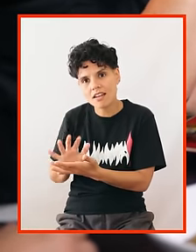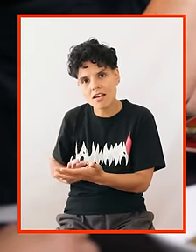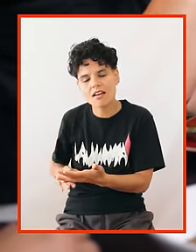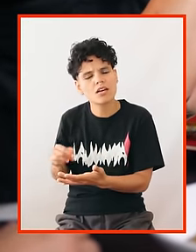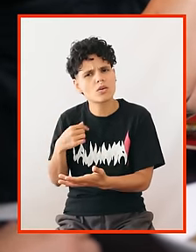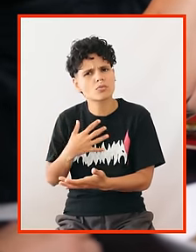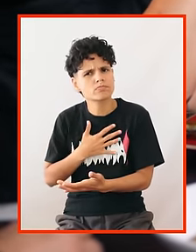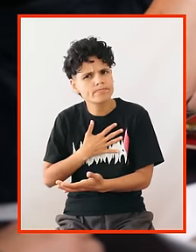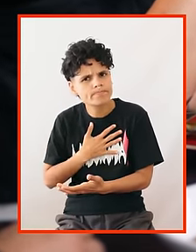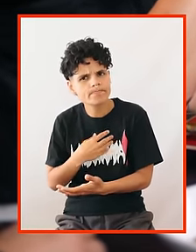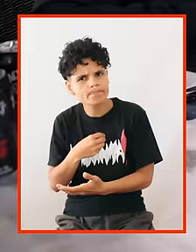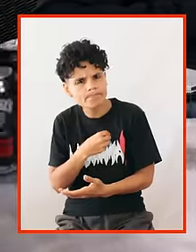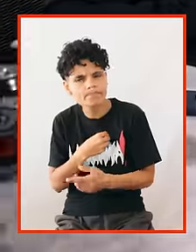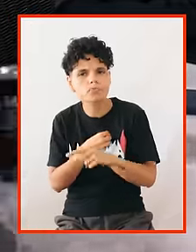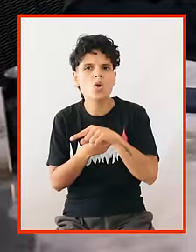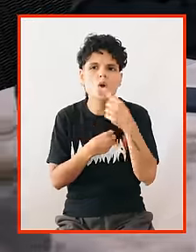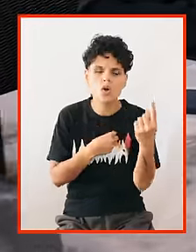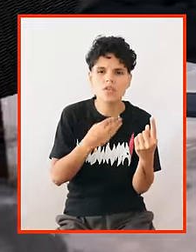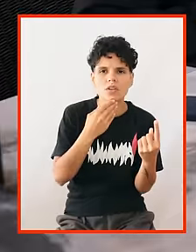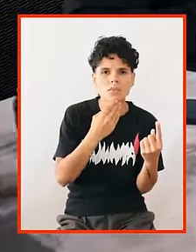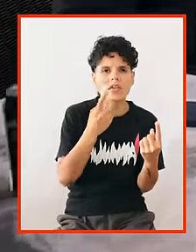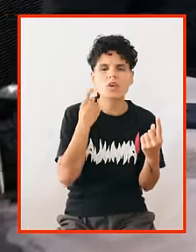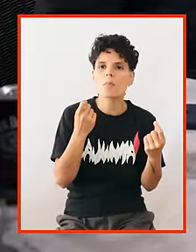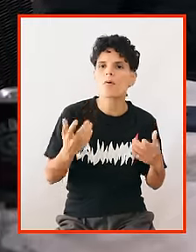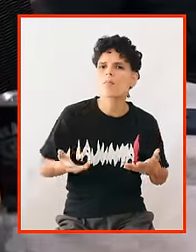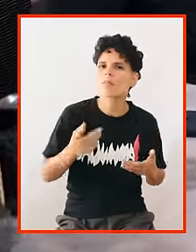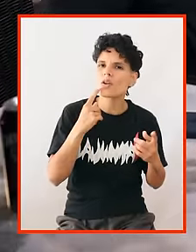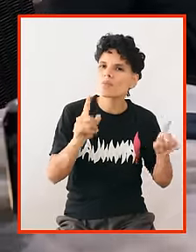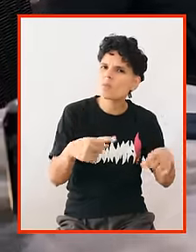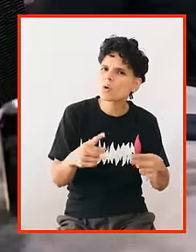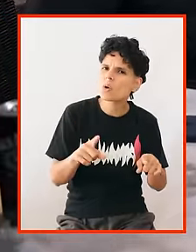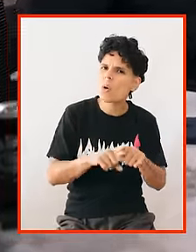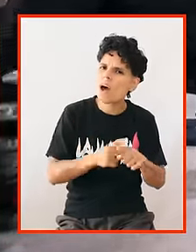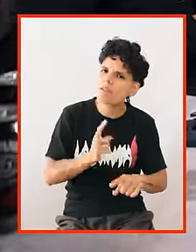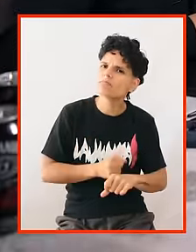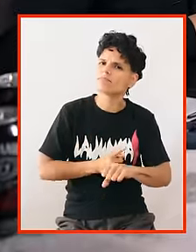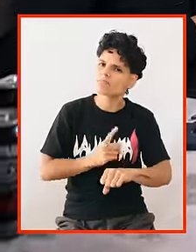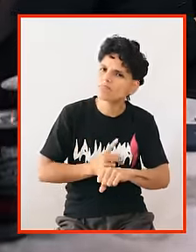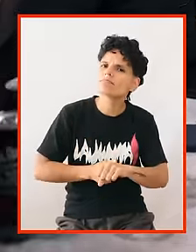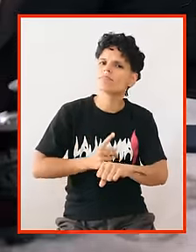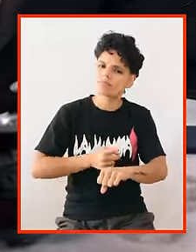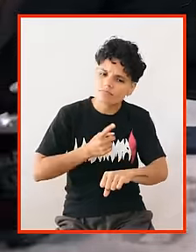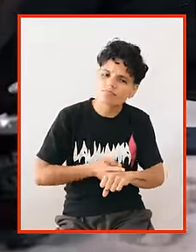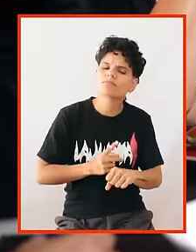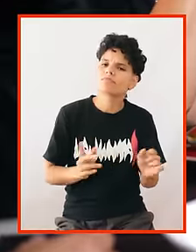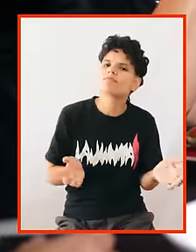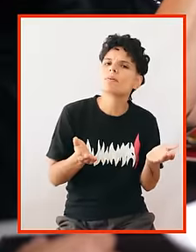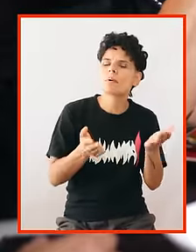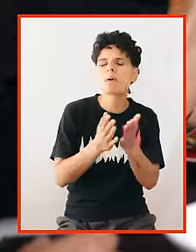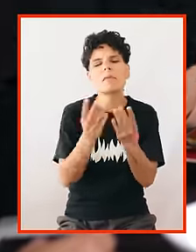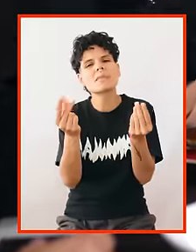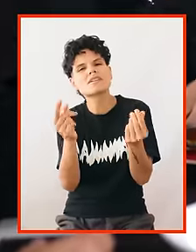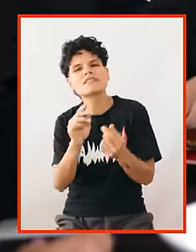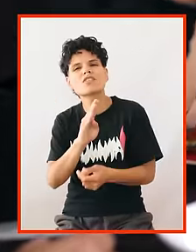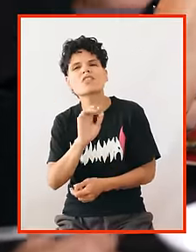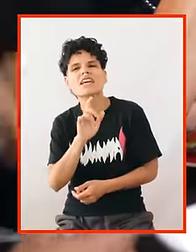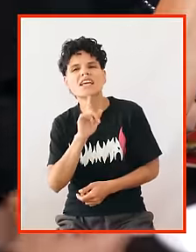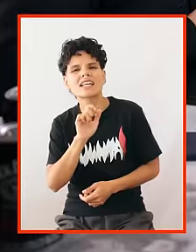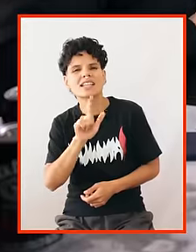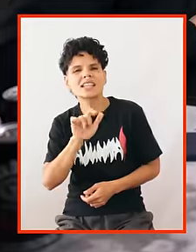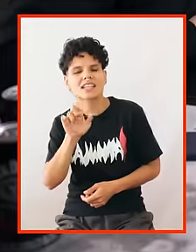una cosa luminosa el tema. Claro, ojo, el sol también lo tiene. Sí, como que mucho eso como en los Beatles, ese tipo de cosas. Ahí está.